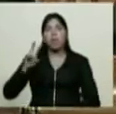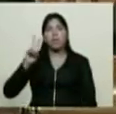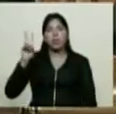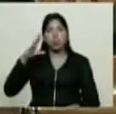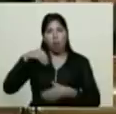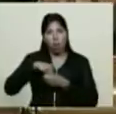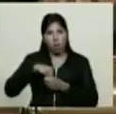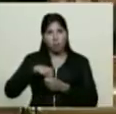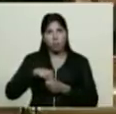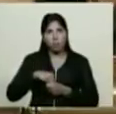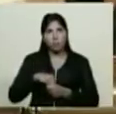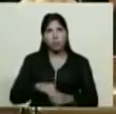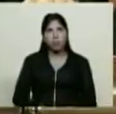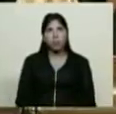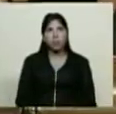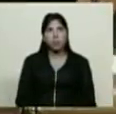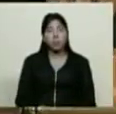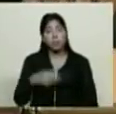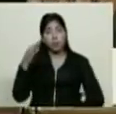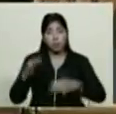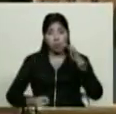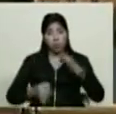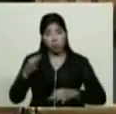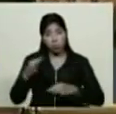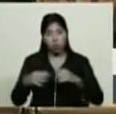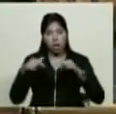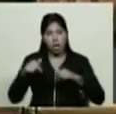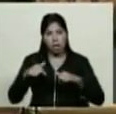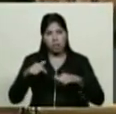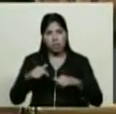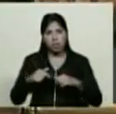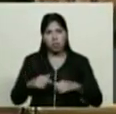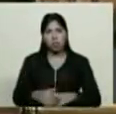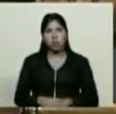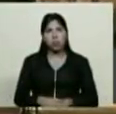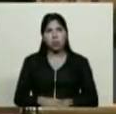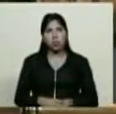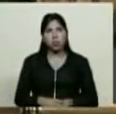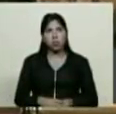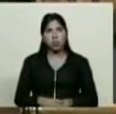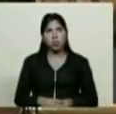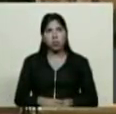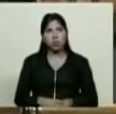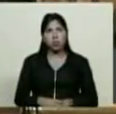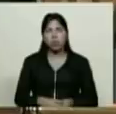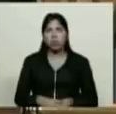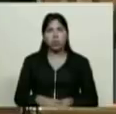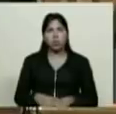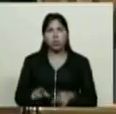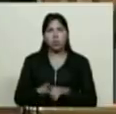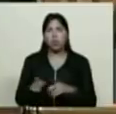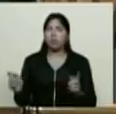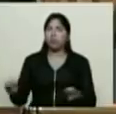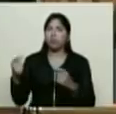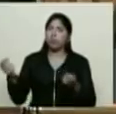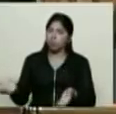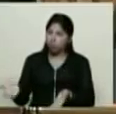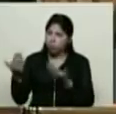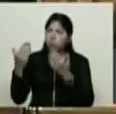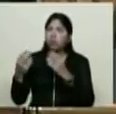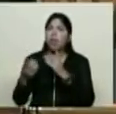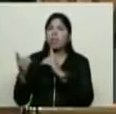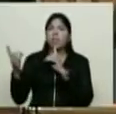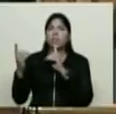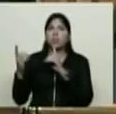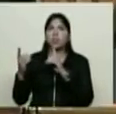Tribunal Supremo de Justicia ha sido conteste y promotor del diálogo en Venezuela, y sus decisiones